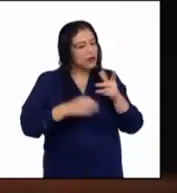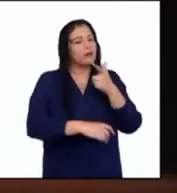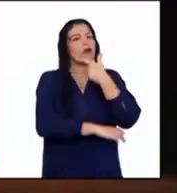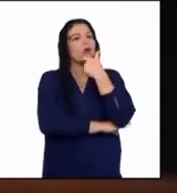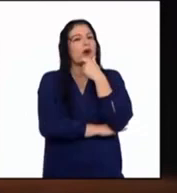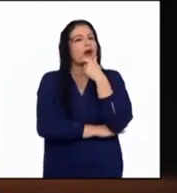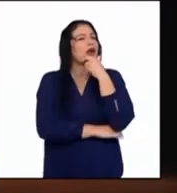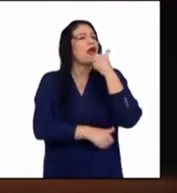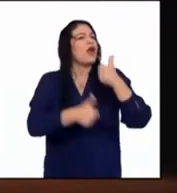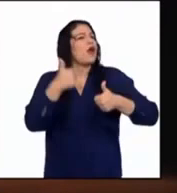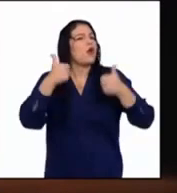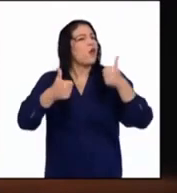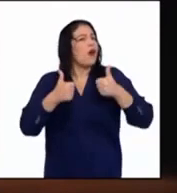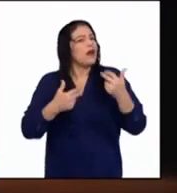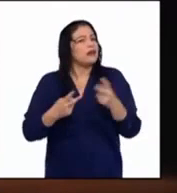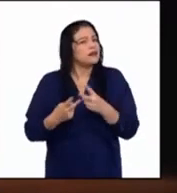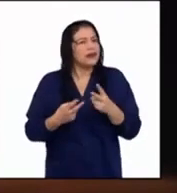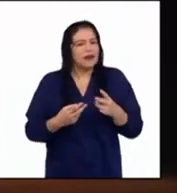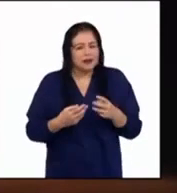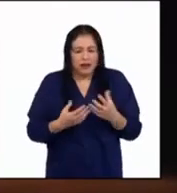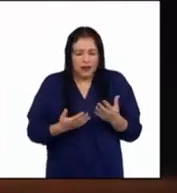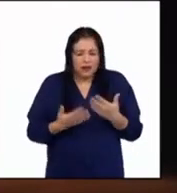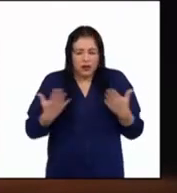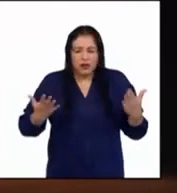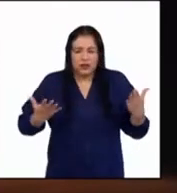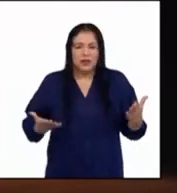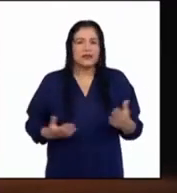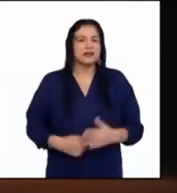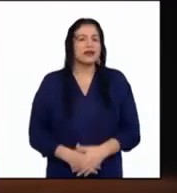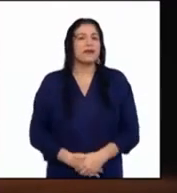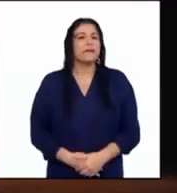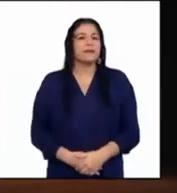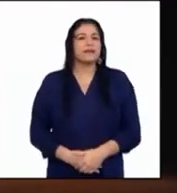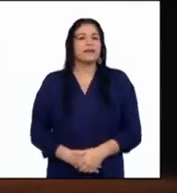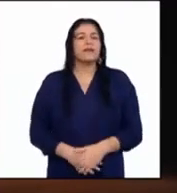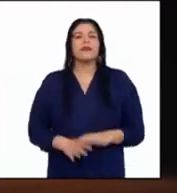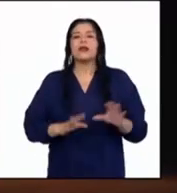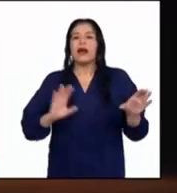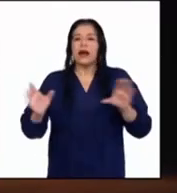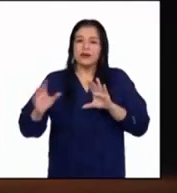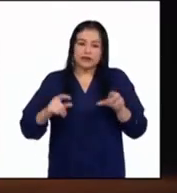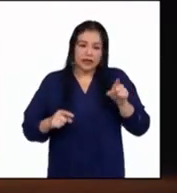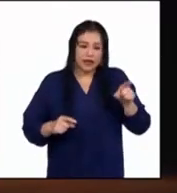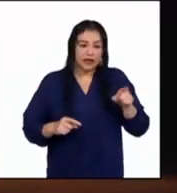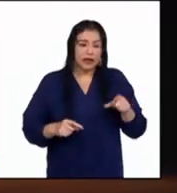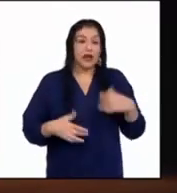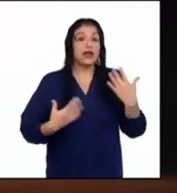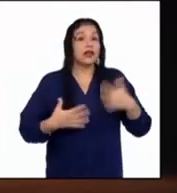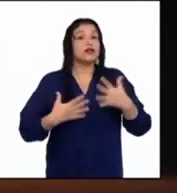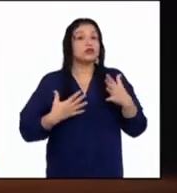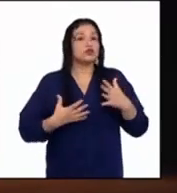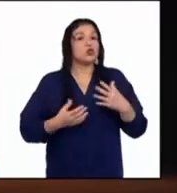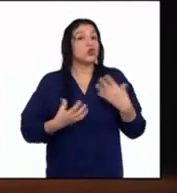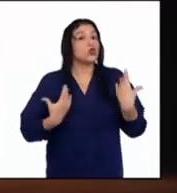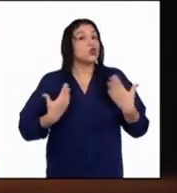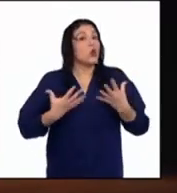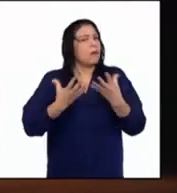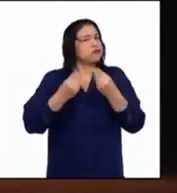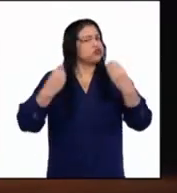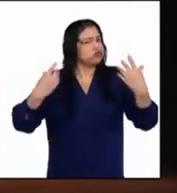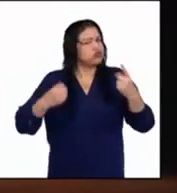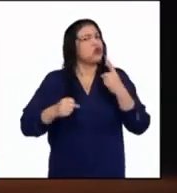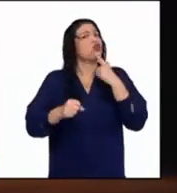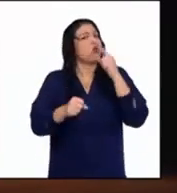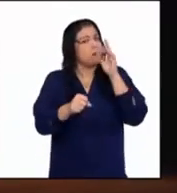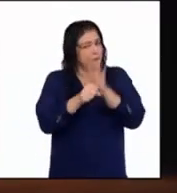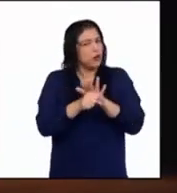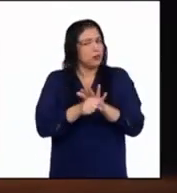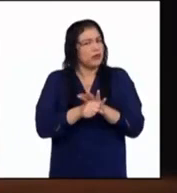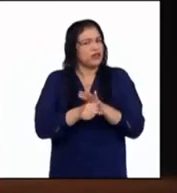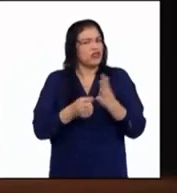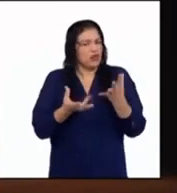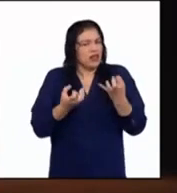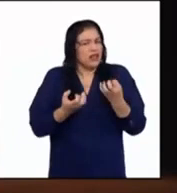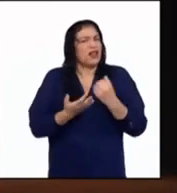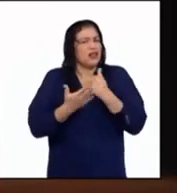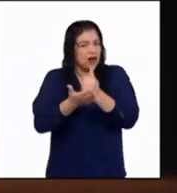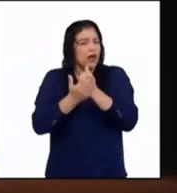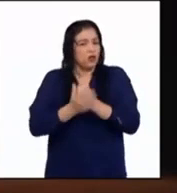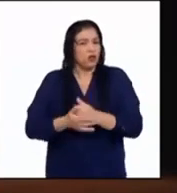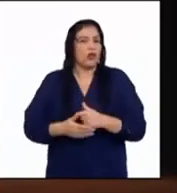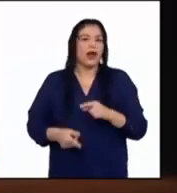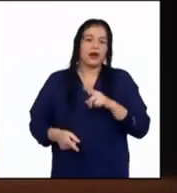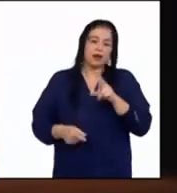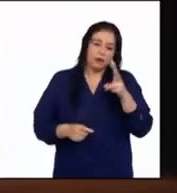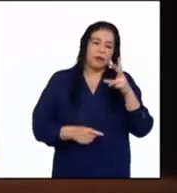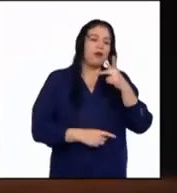cuáles eran los disparadores que habían llevado a un nivel muy alto su compromiso. Y nos dimos cuenta que el hecho de